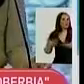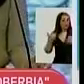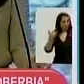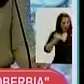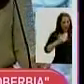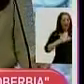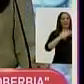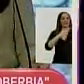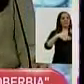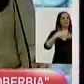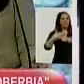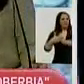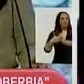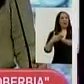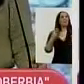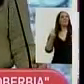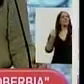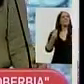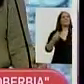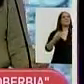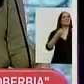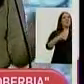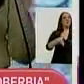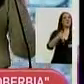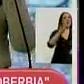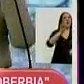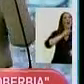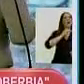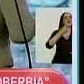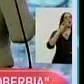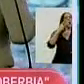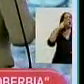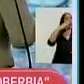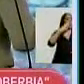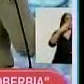y estaba solamente yo al lado de ella. Es para